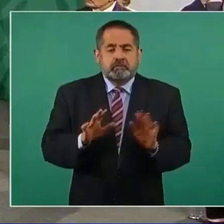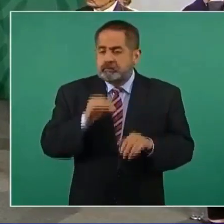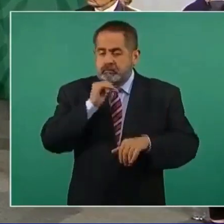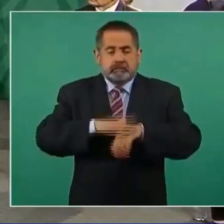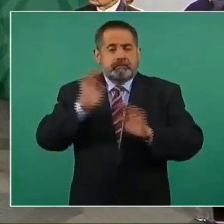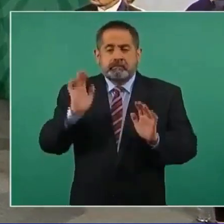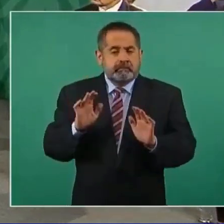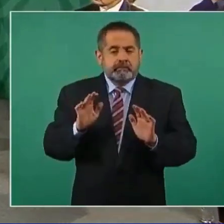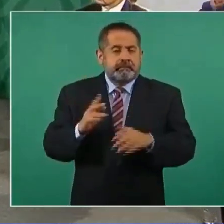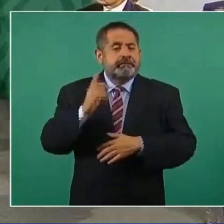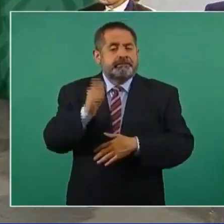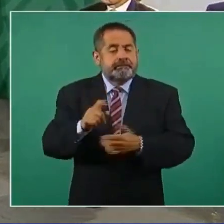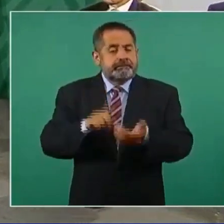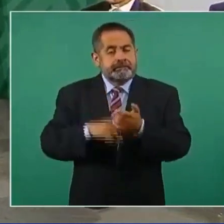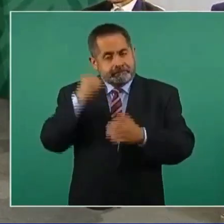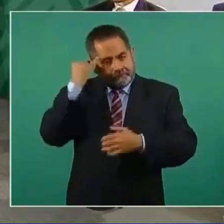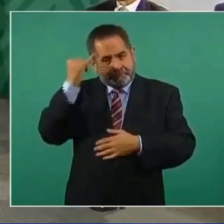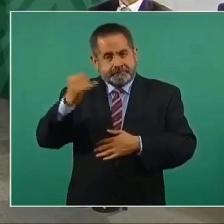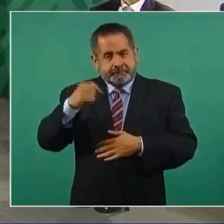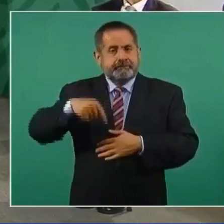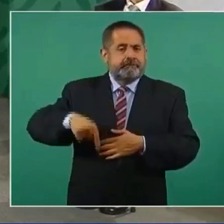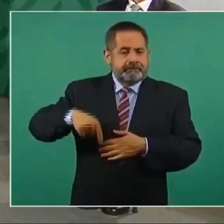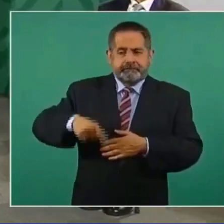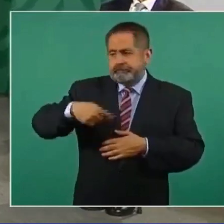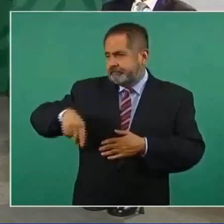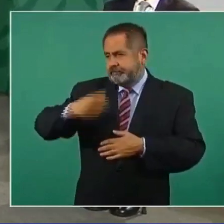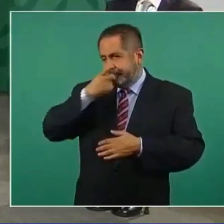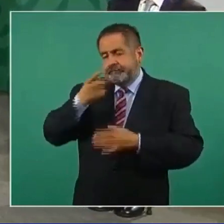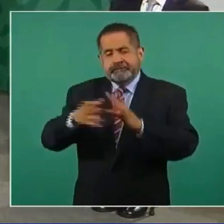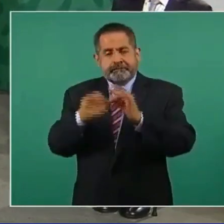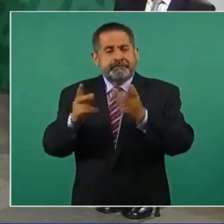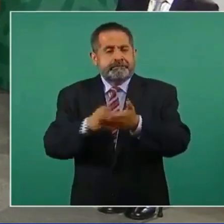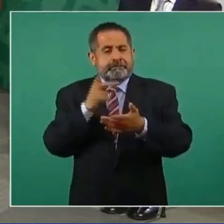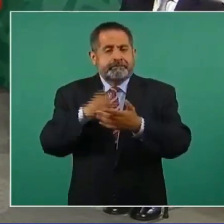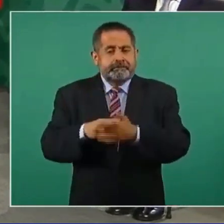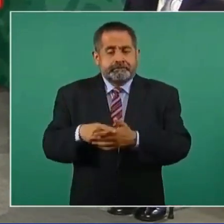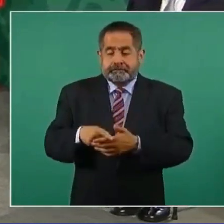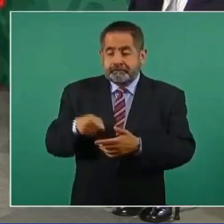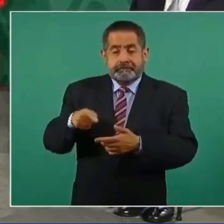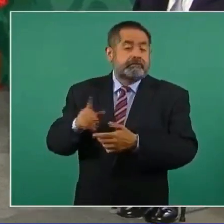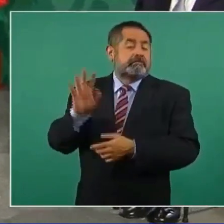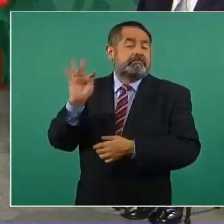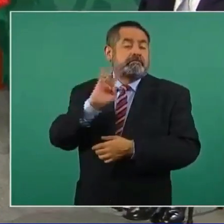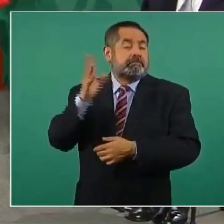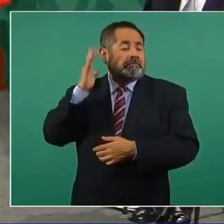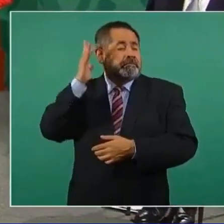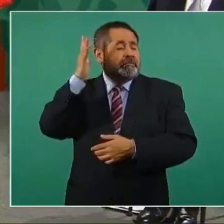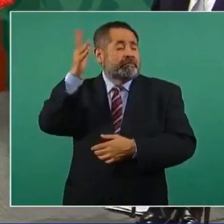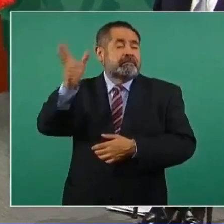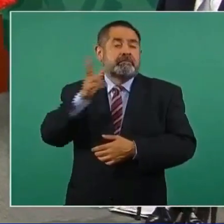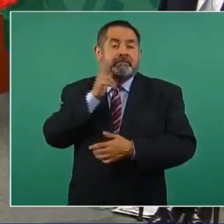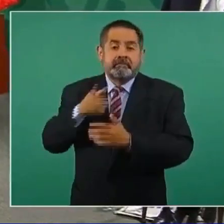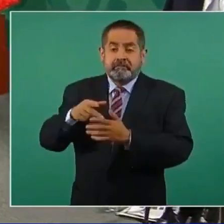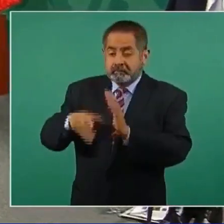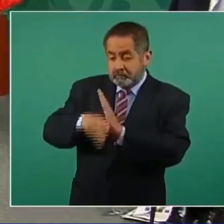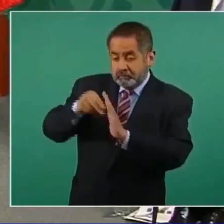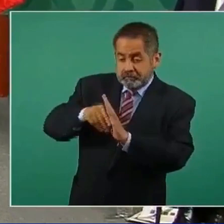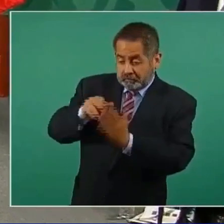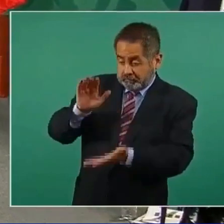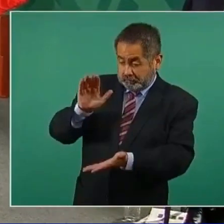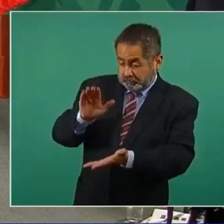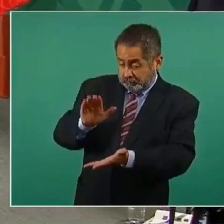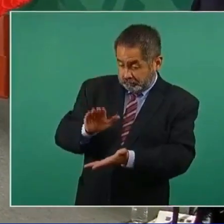porque se trata, como aquí se ha dicho, de un recurso no renovable que tenemos